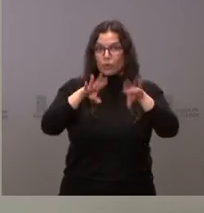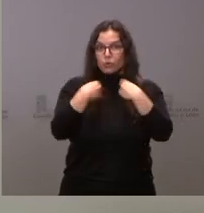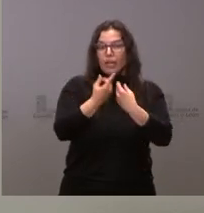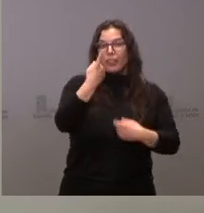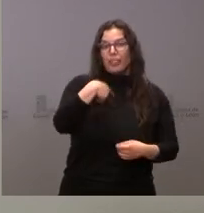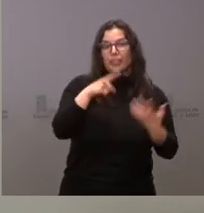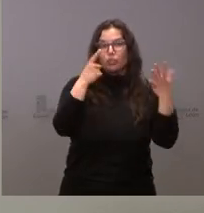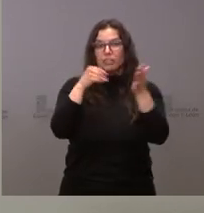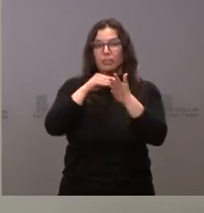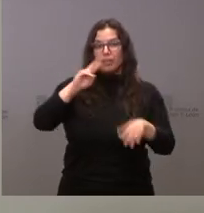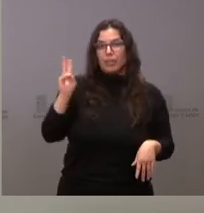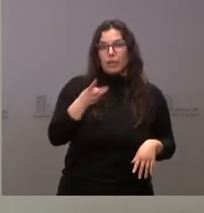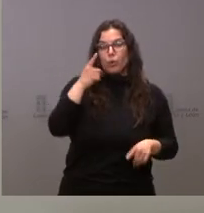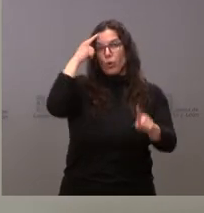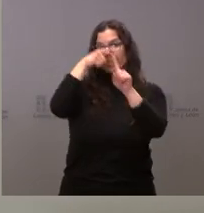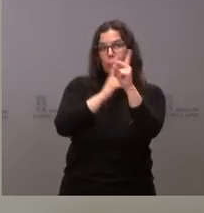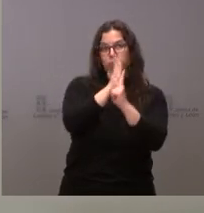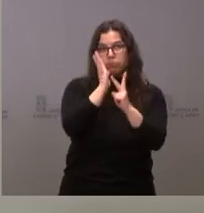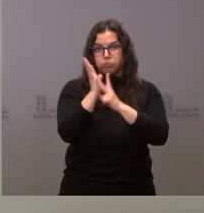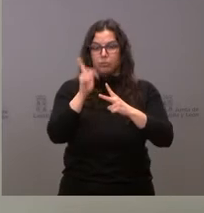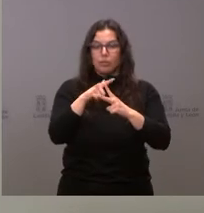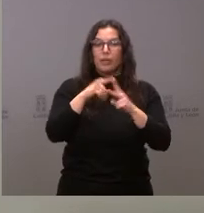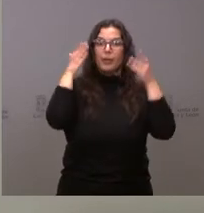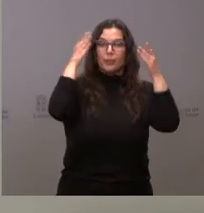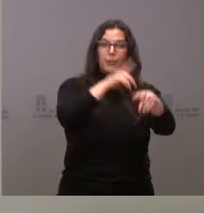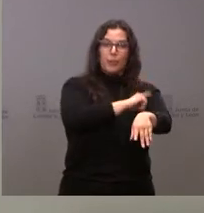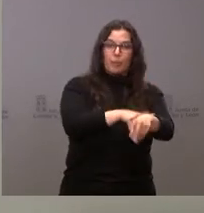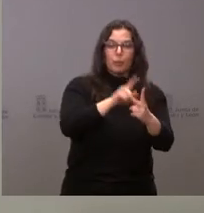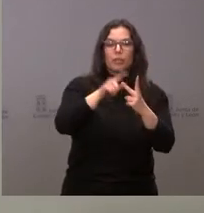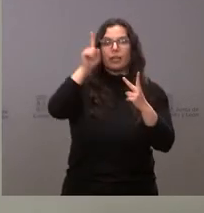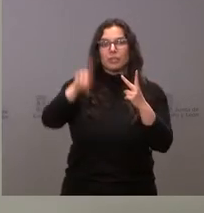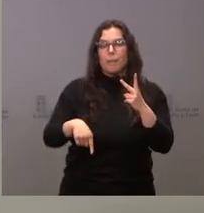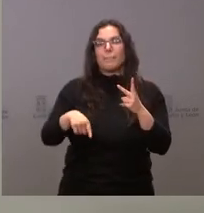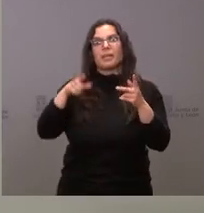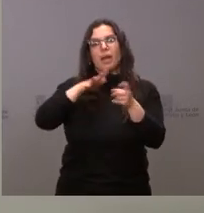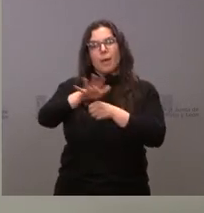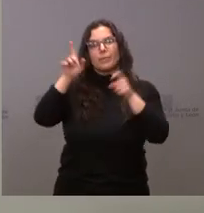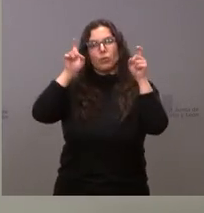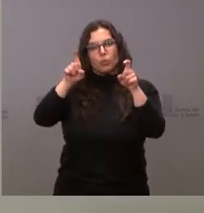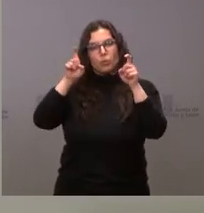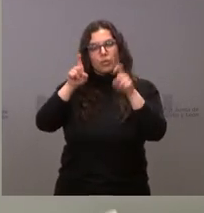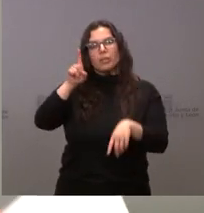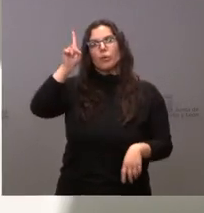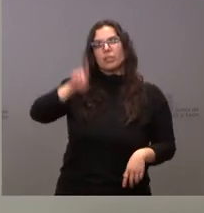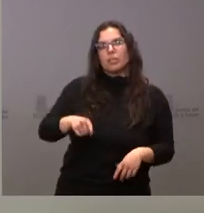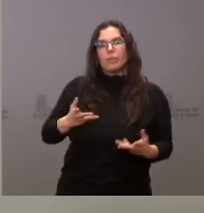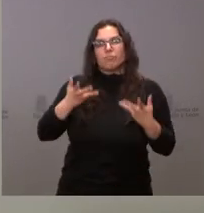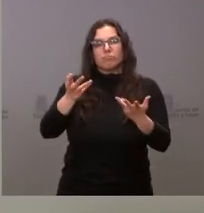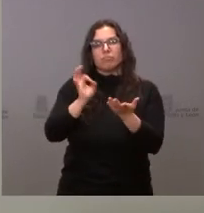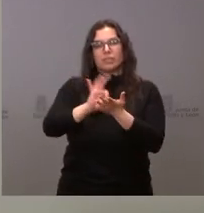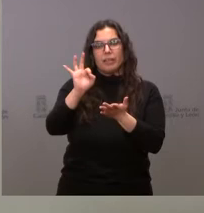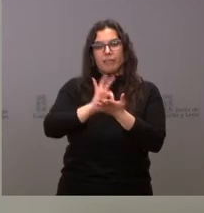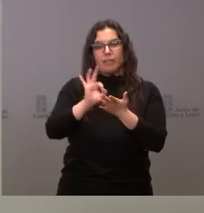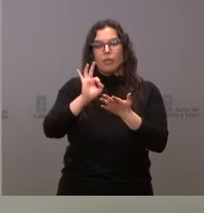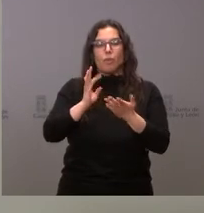con el doble objetivo de actuar sobre el deporte pero también actuar sobre ámbito educativo y las prestaciones del servicio que se da al